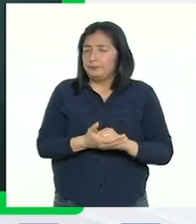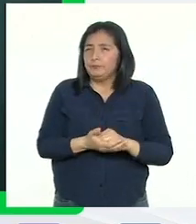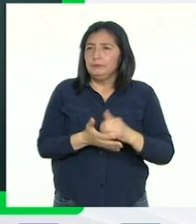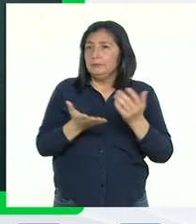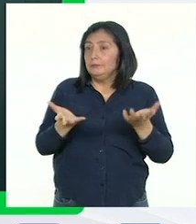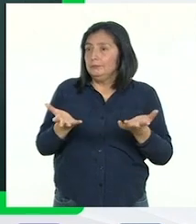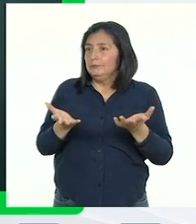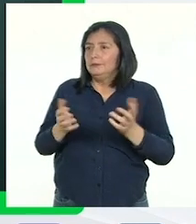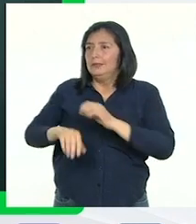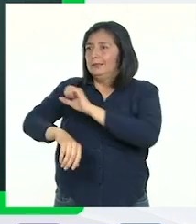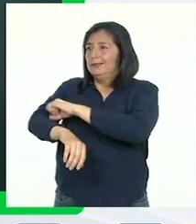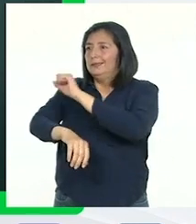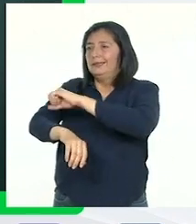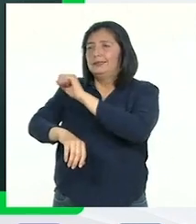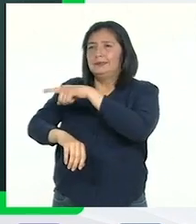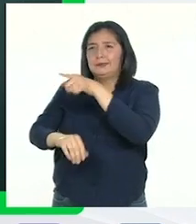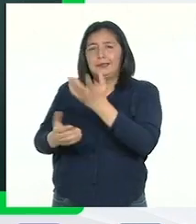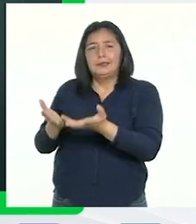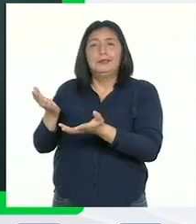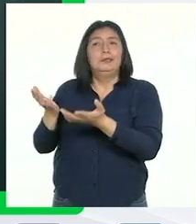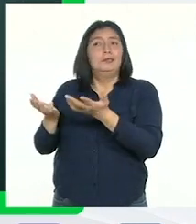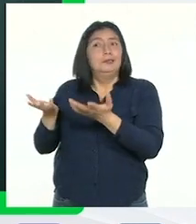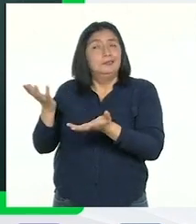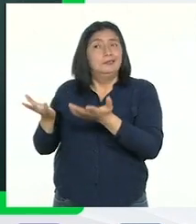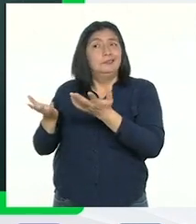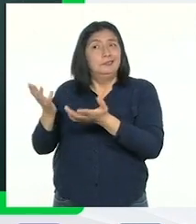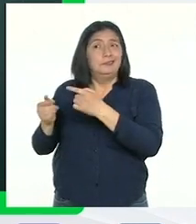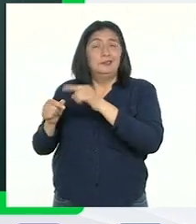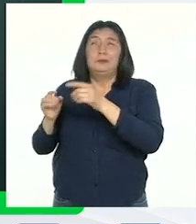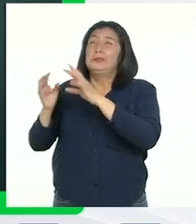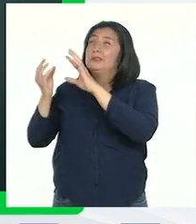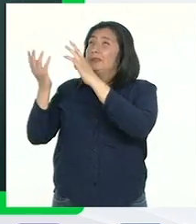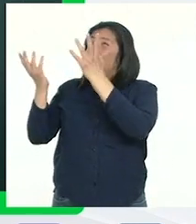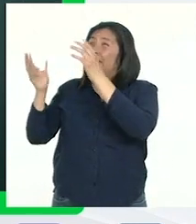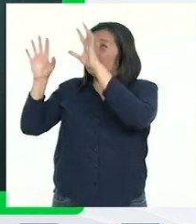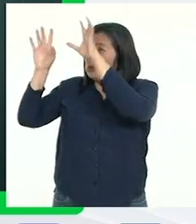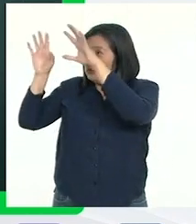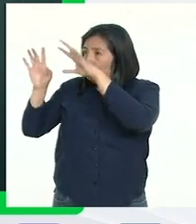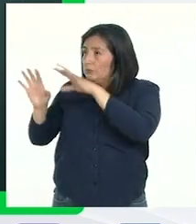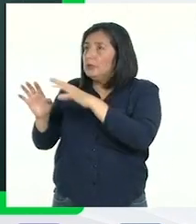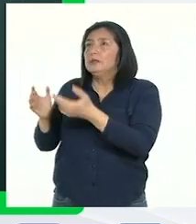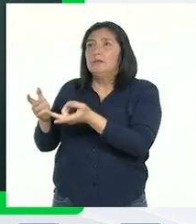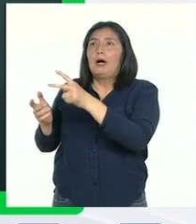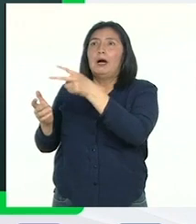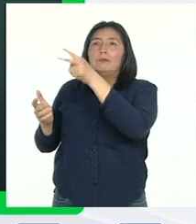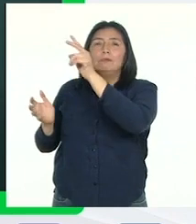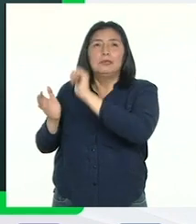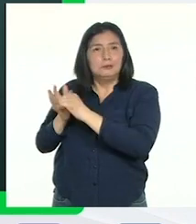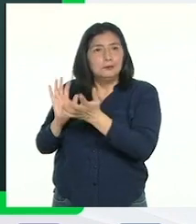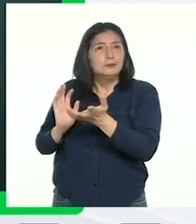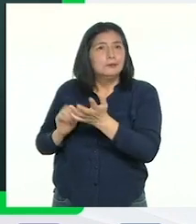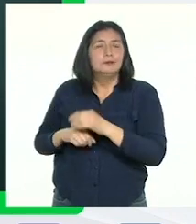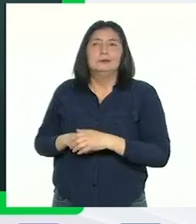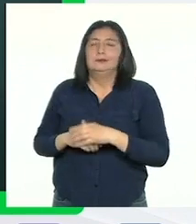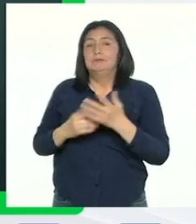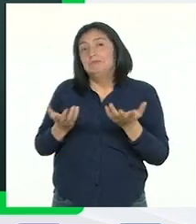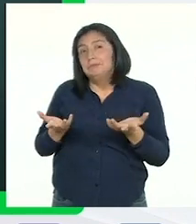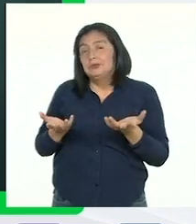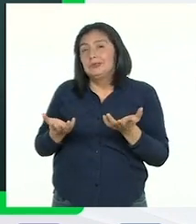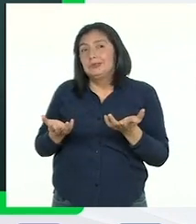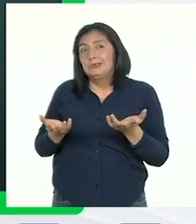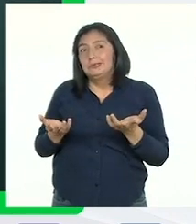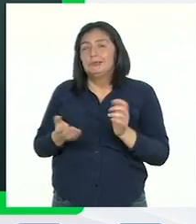En tanto, en la región sierra, la probabilidad de lluvias comienza a aumenta.